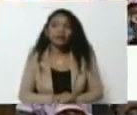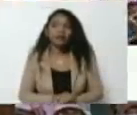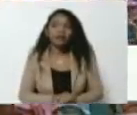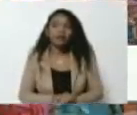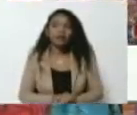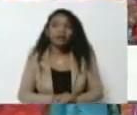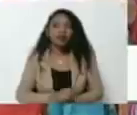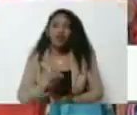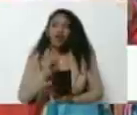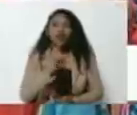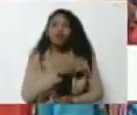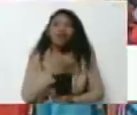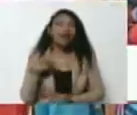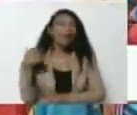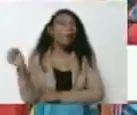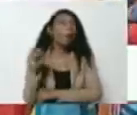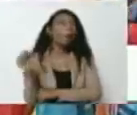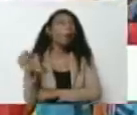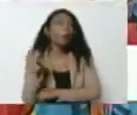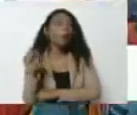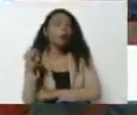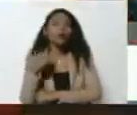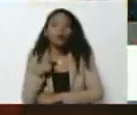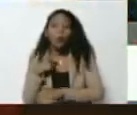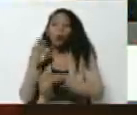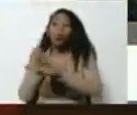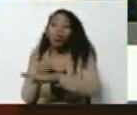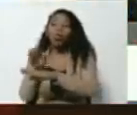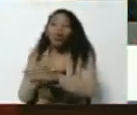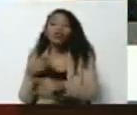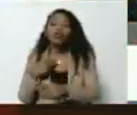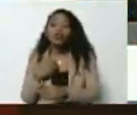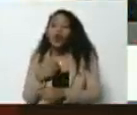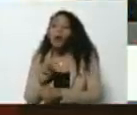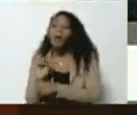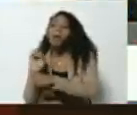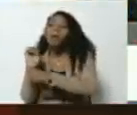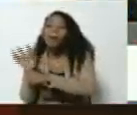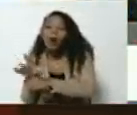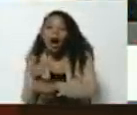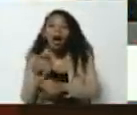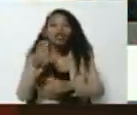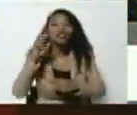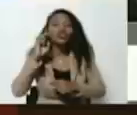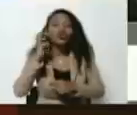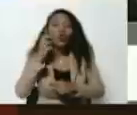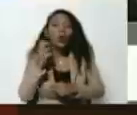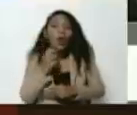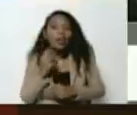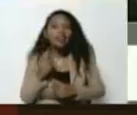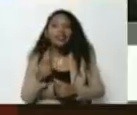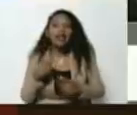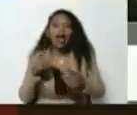No me quería parar. Yo le mandaba chocolatico,